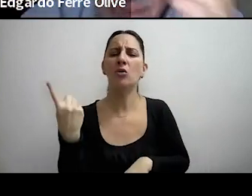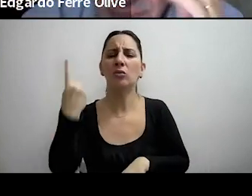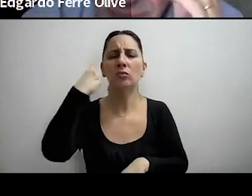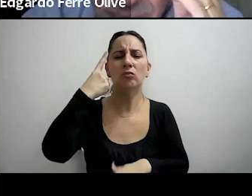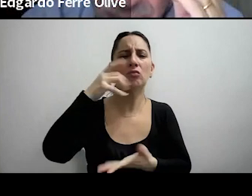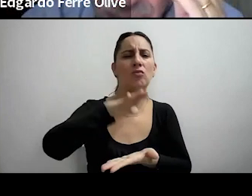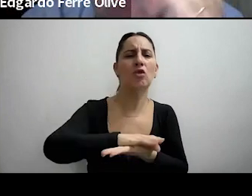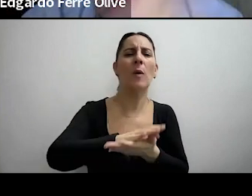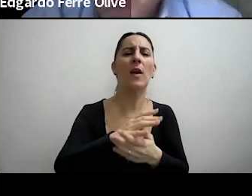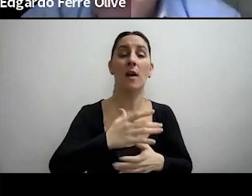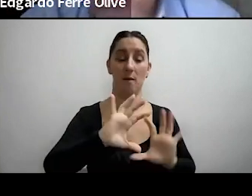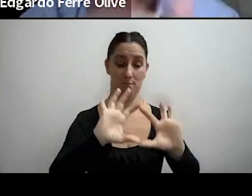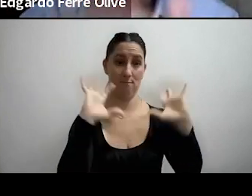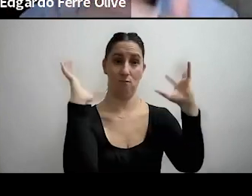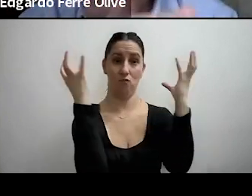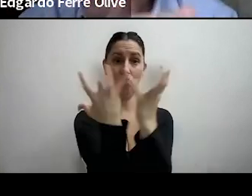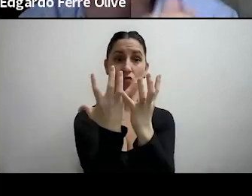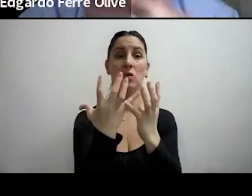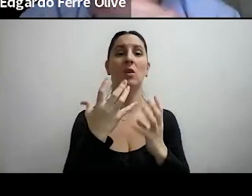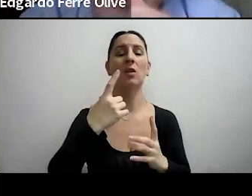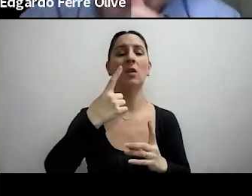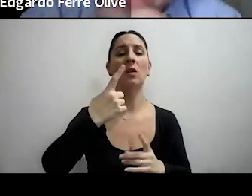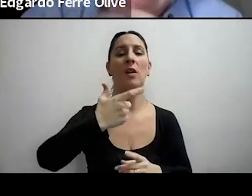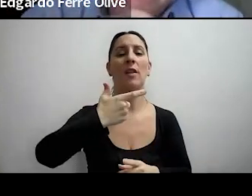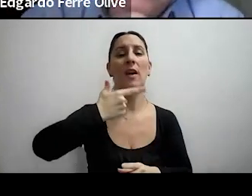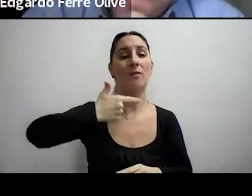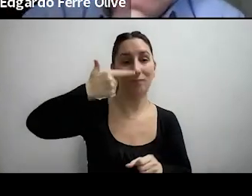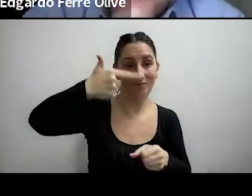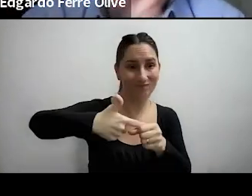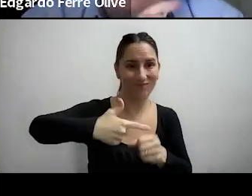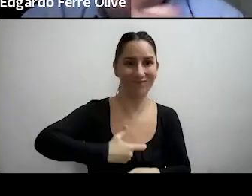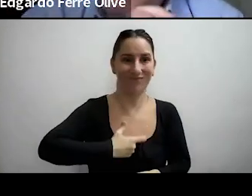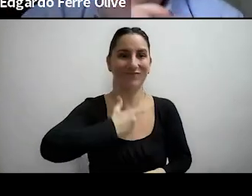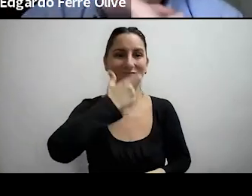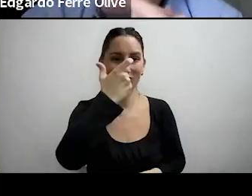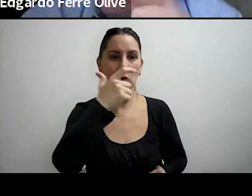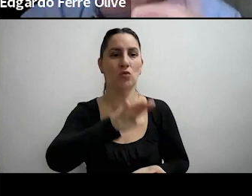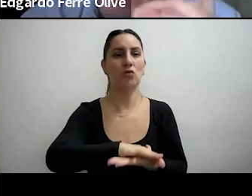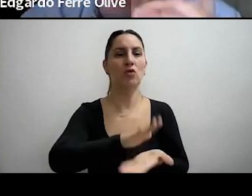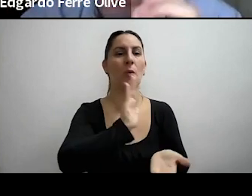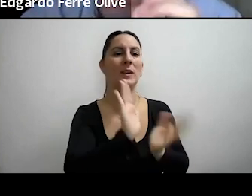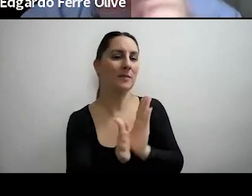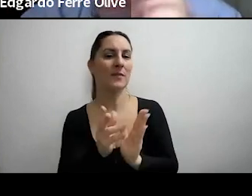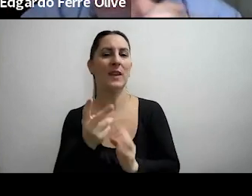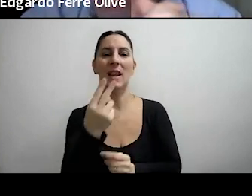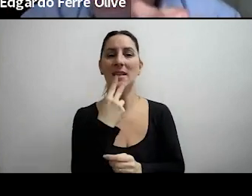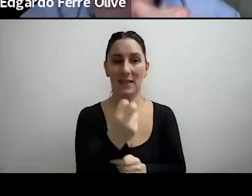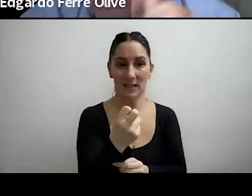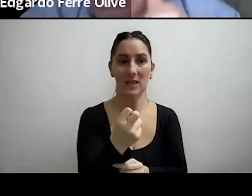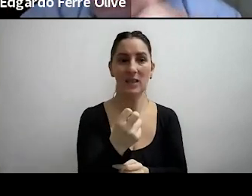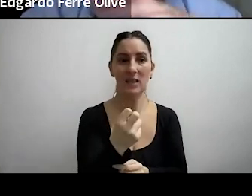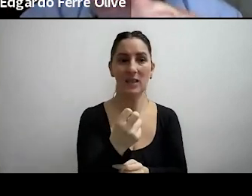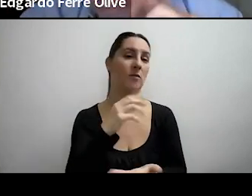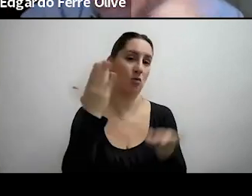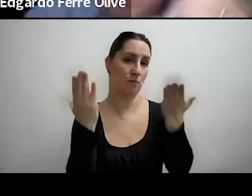el calentamiento de los combustibles, el procesamiento del calentamiento, todo lo que sea el tratamiento de la electricidad y el efecto con respecto al